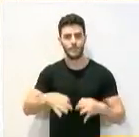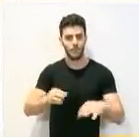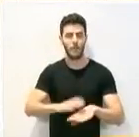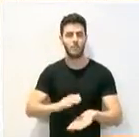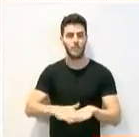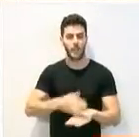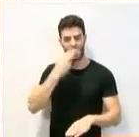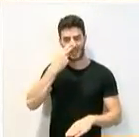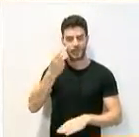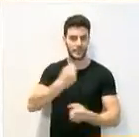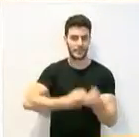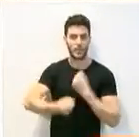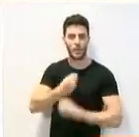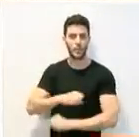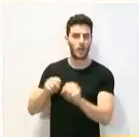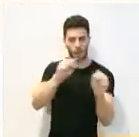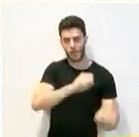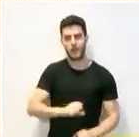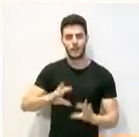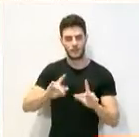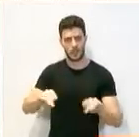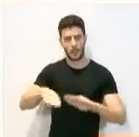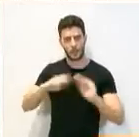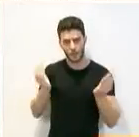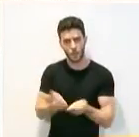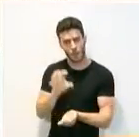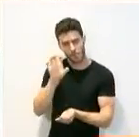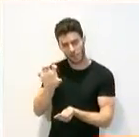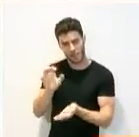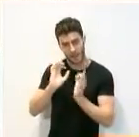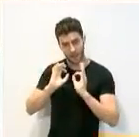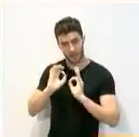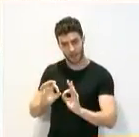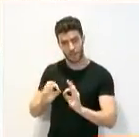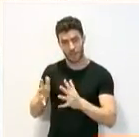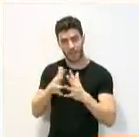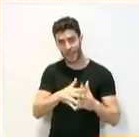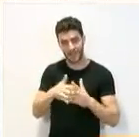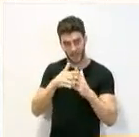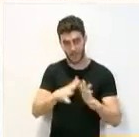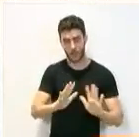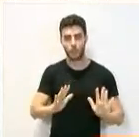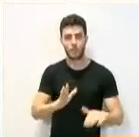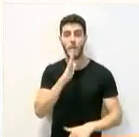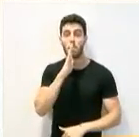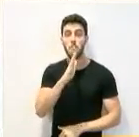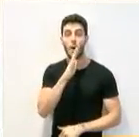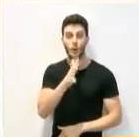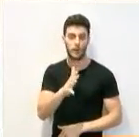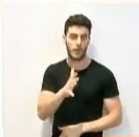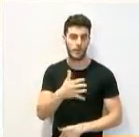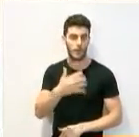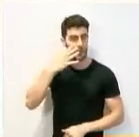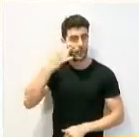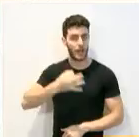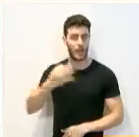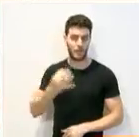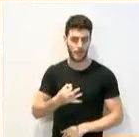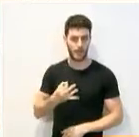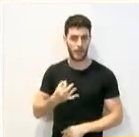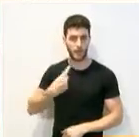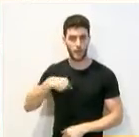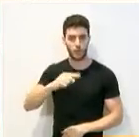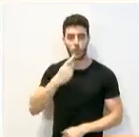intereses económicos de una parte del planeta, especialmente de los Estados Unidos. Porque realmente de lo que